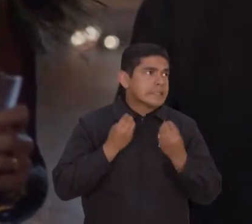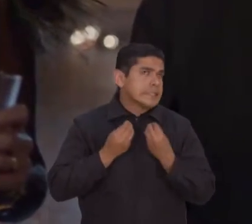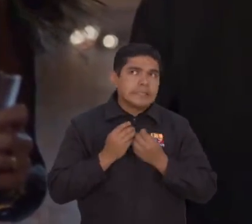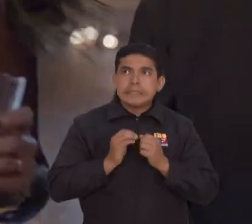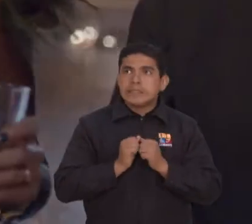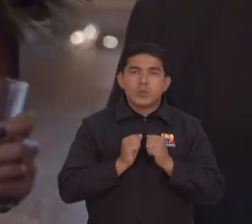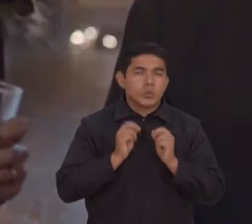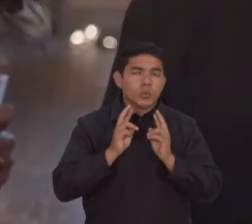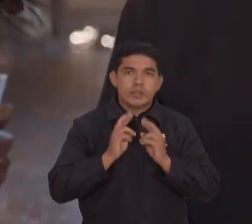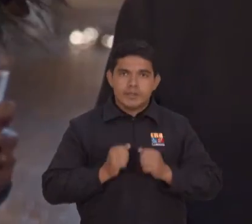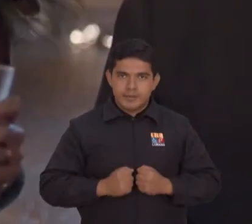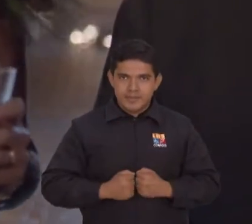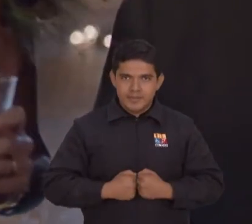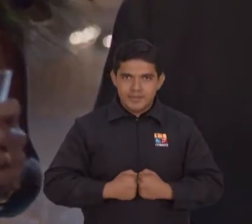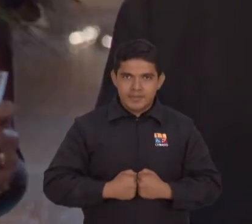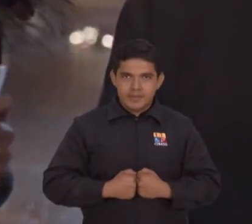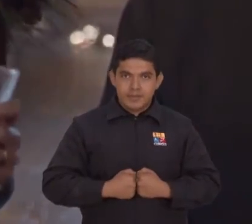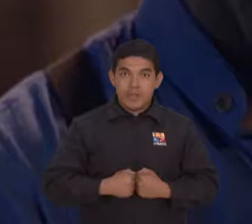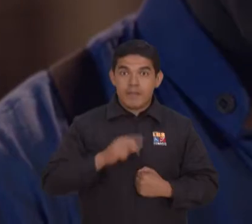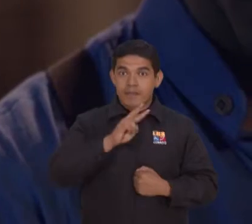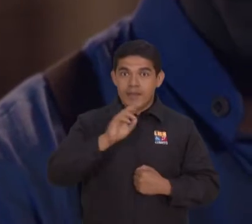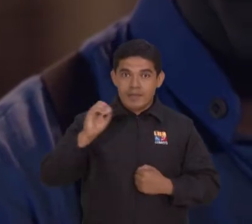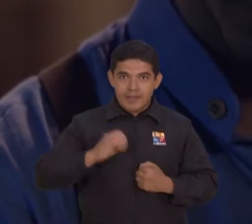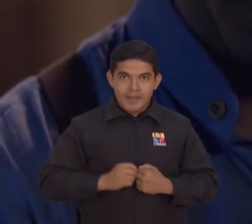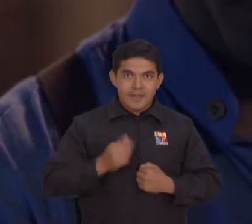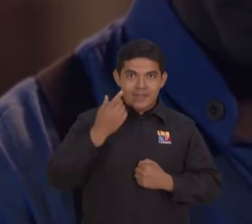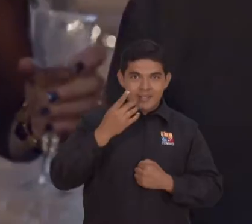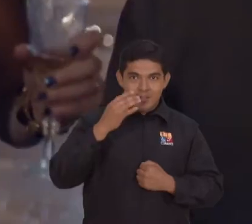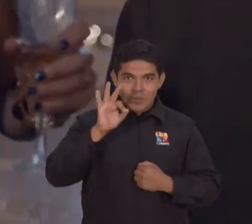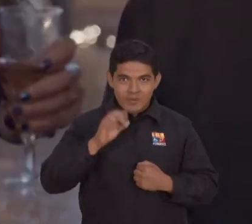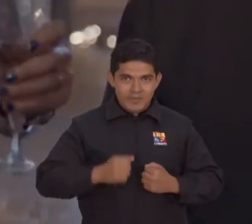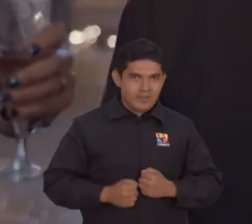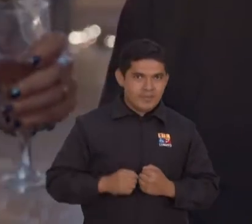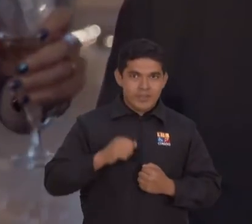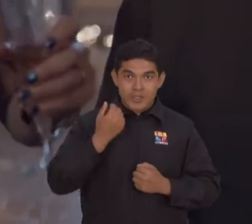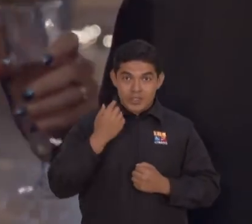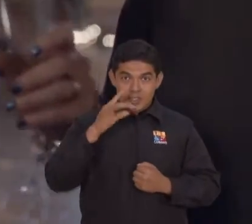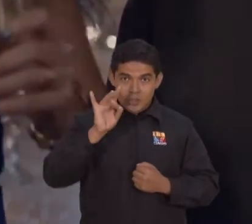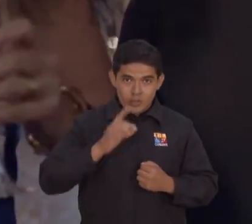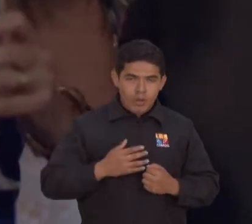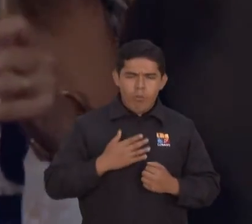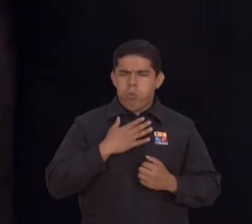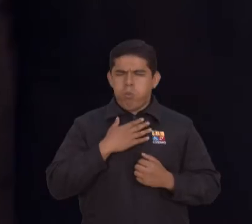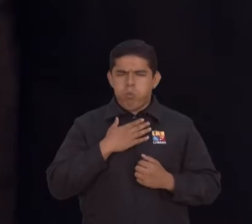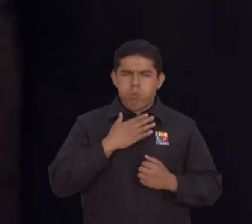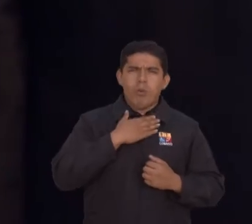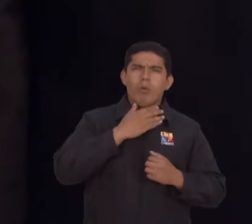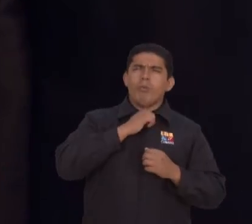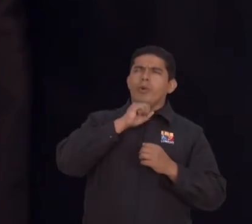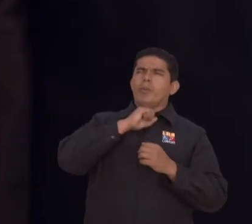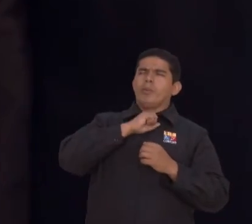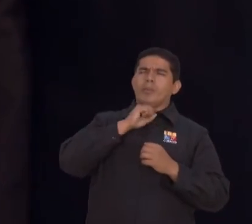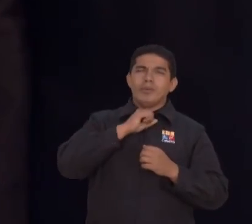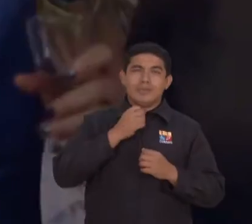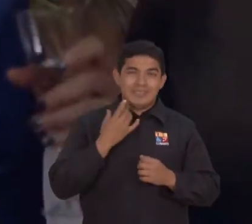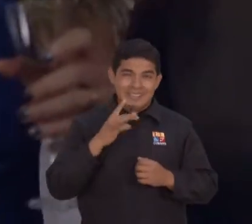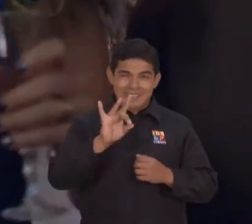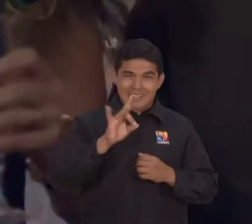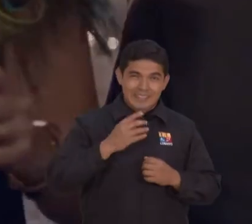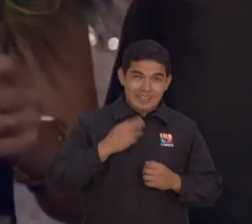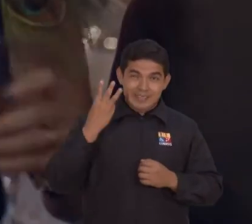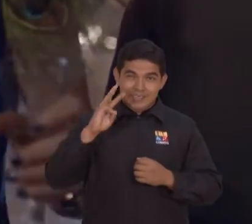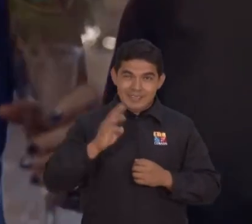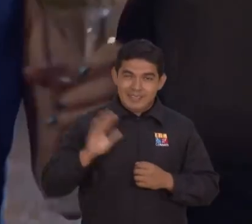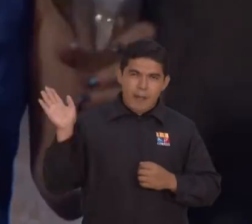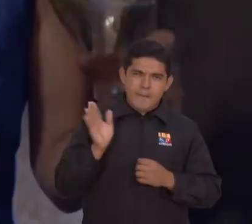persona. 20, 19, 18, 17,